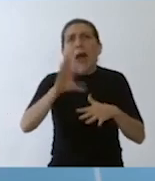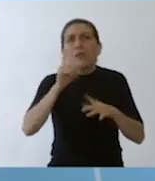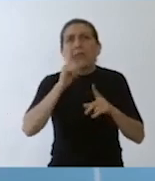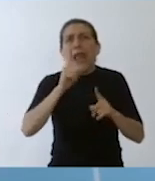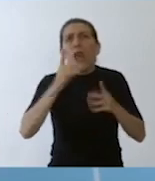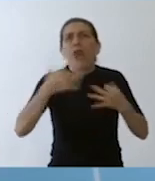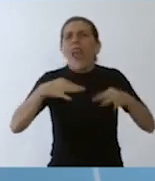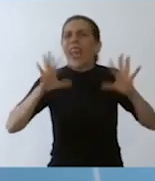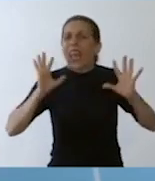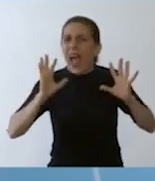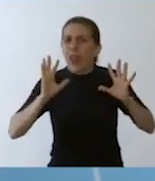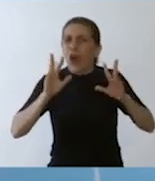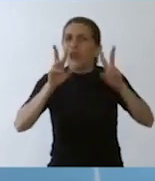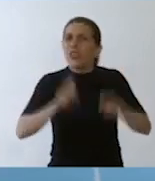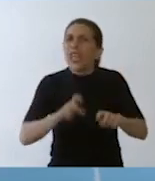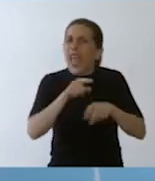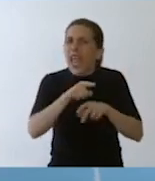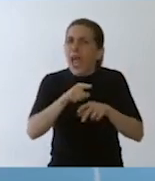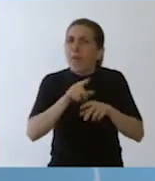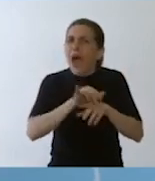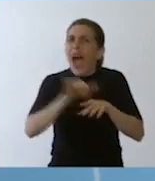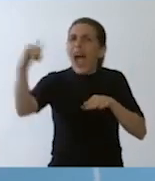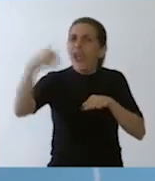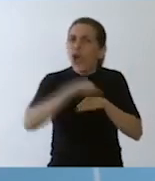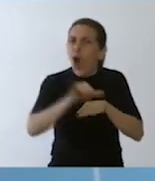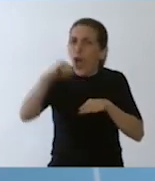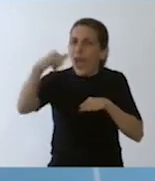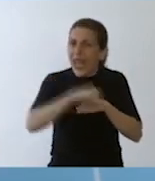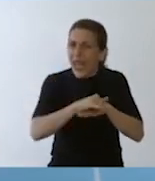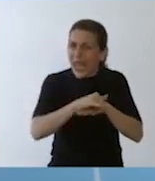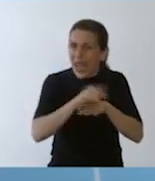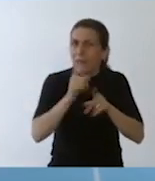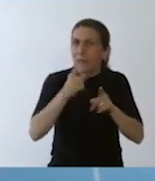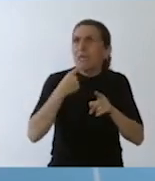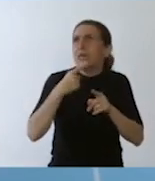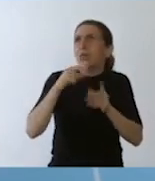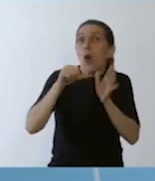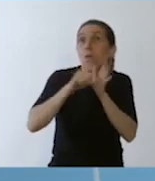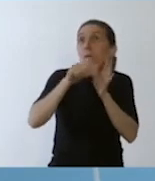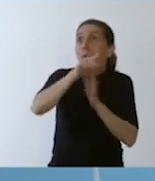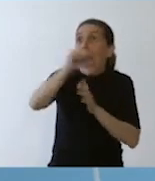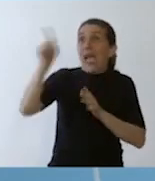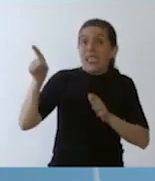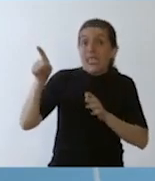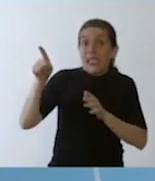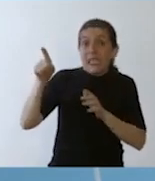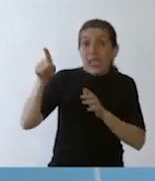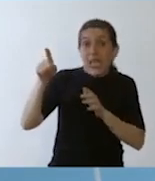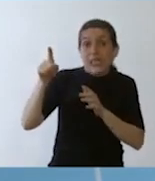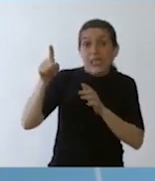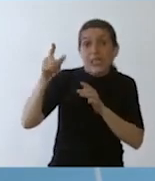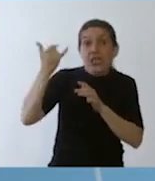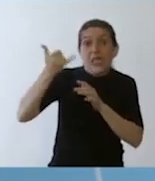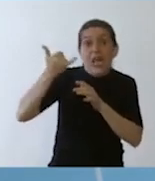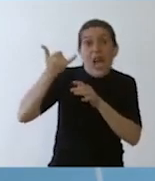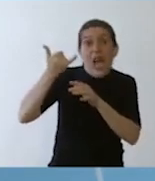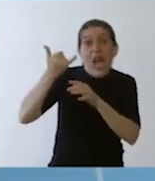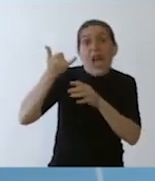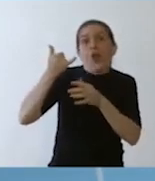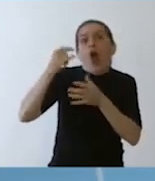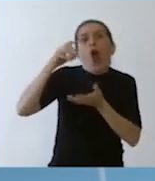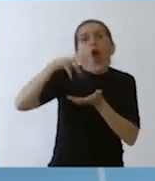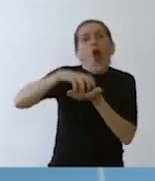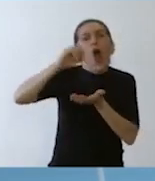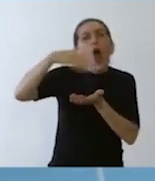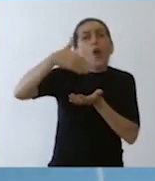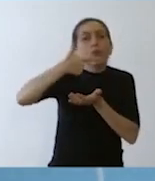tiene que ver con la operación de las aerolíneas que vuelan desde los destinos determinados por la Organización Mundial de la Salud